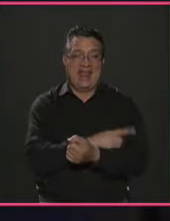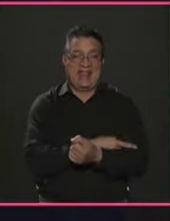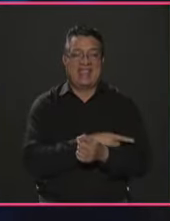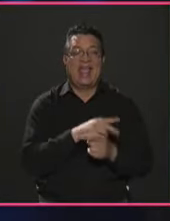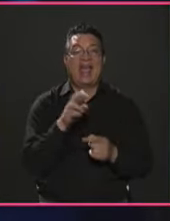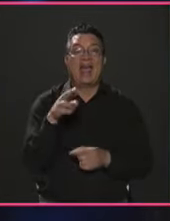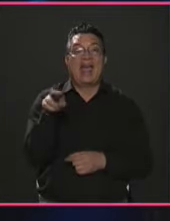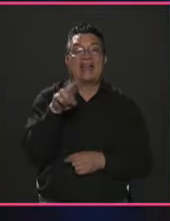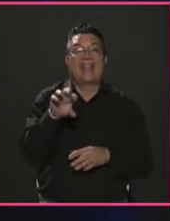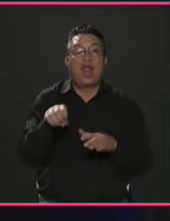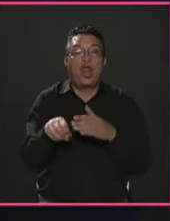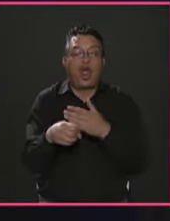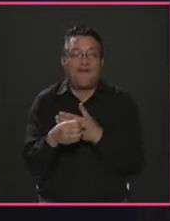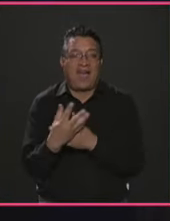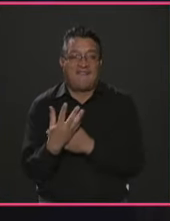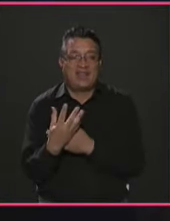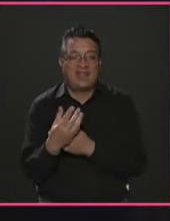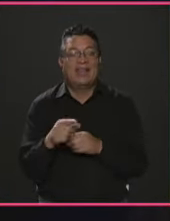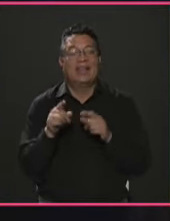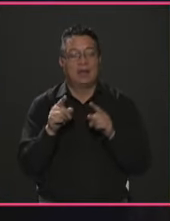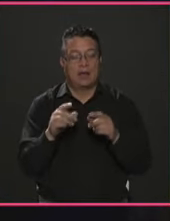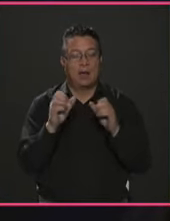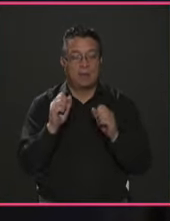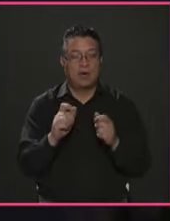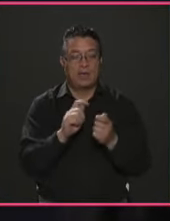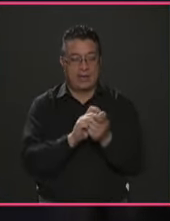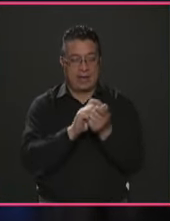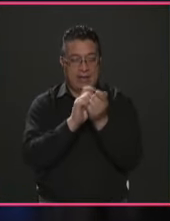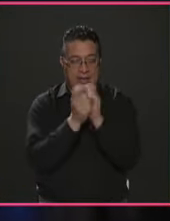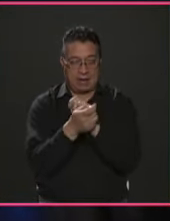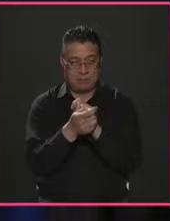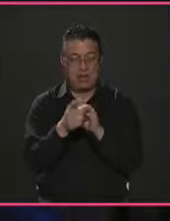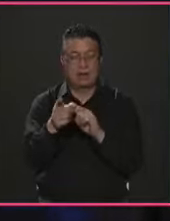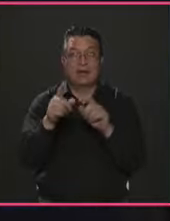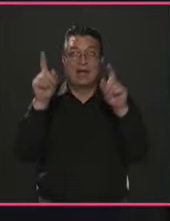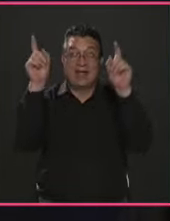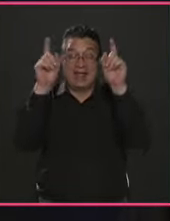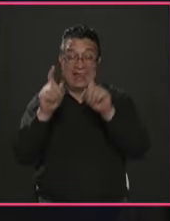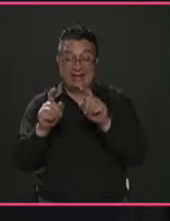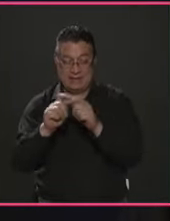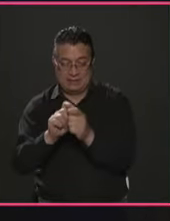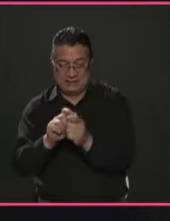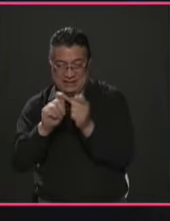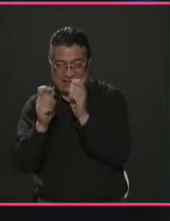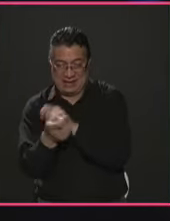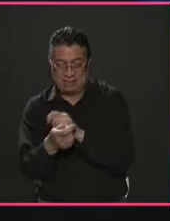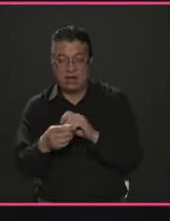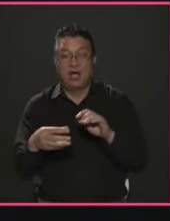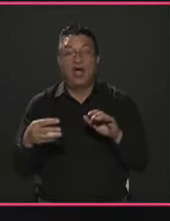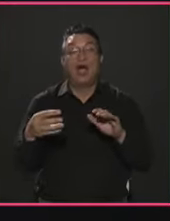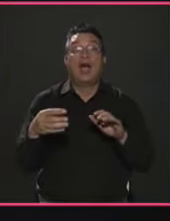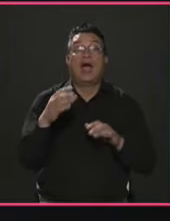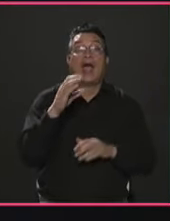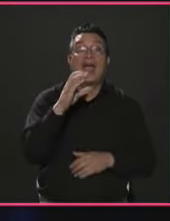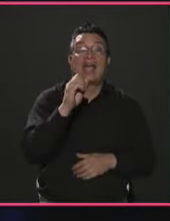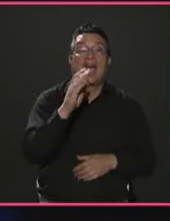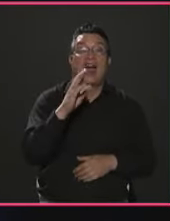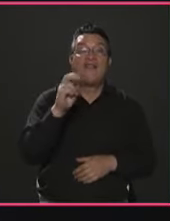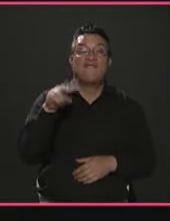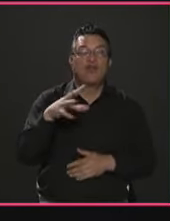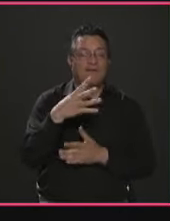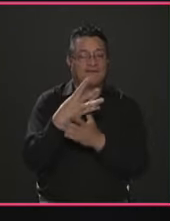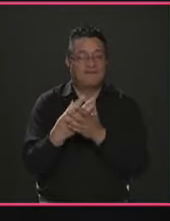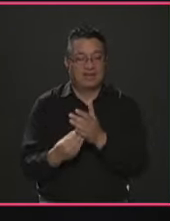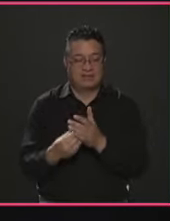renovables que nos permiten cambiar la matriz eléctrica a una matriz descarbonizada es un proceso que